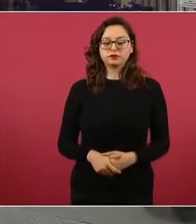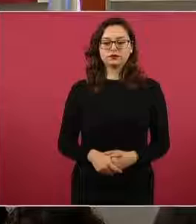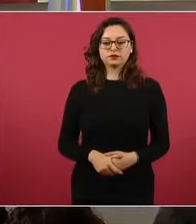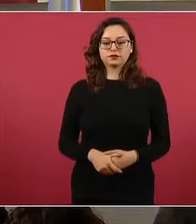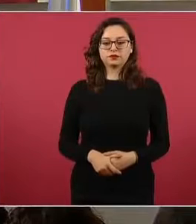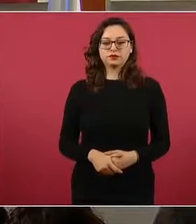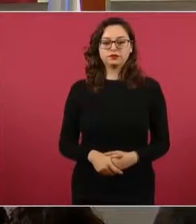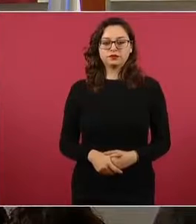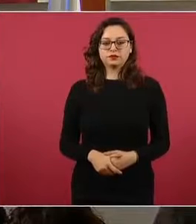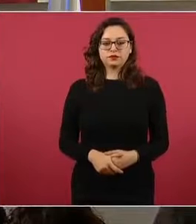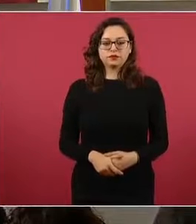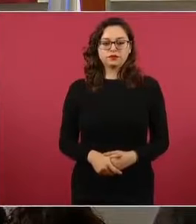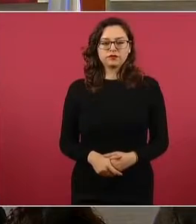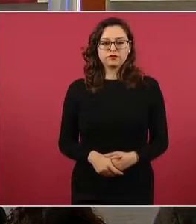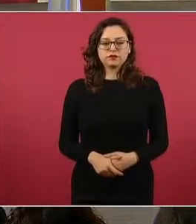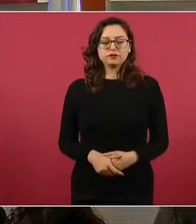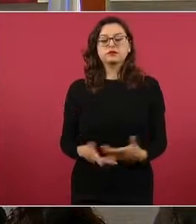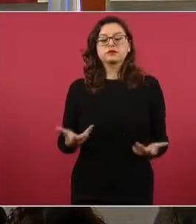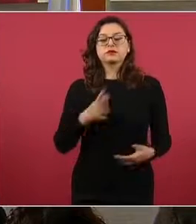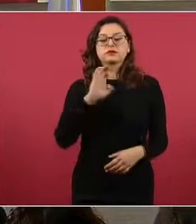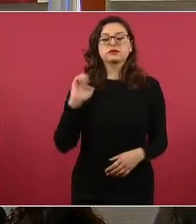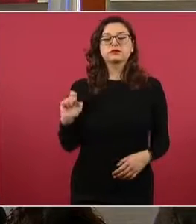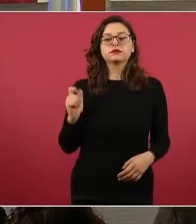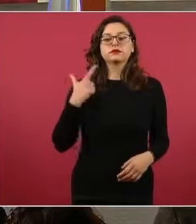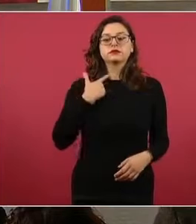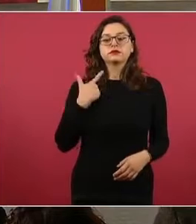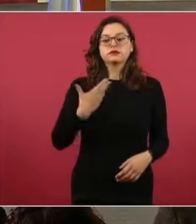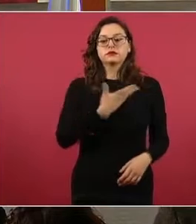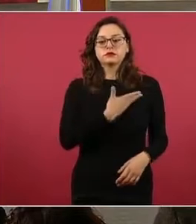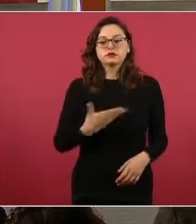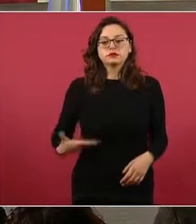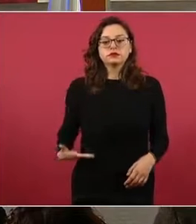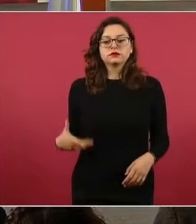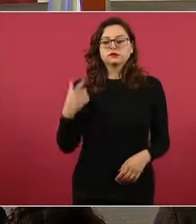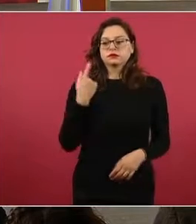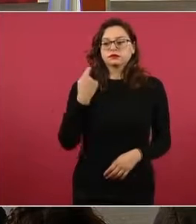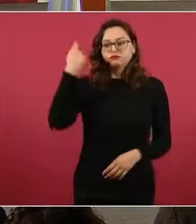estas eran las pensiones que recibían los expresidentes.